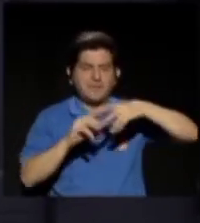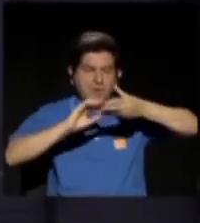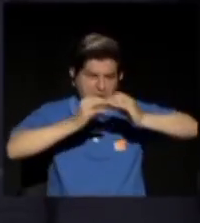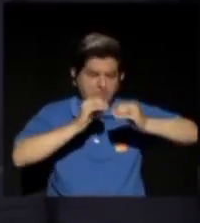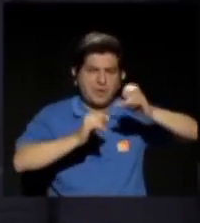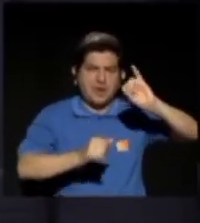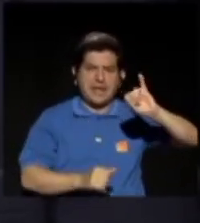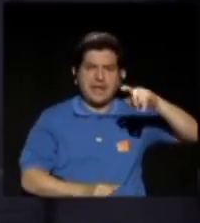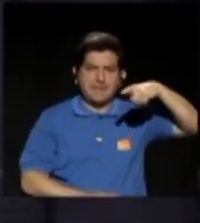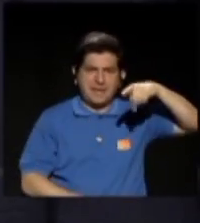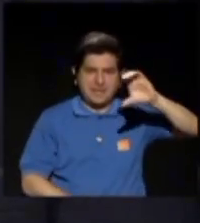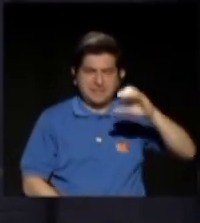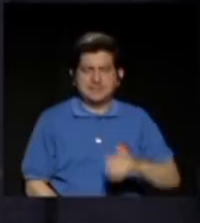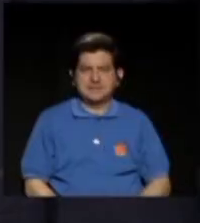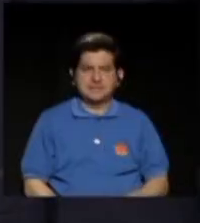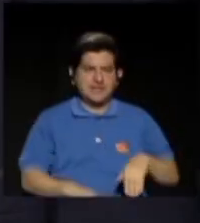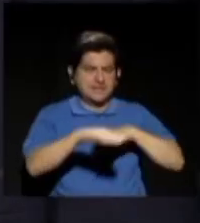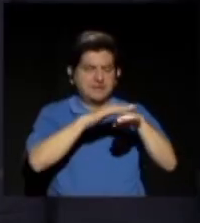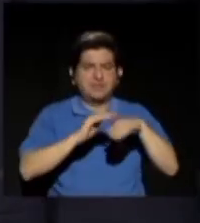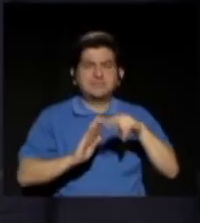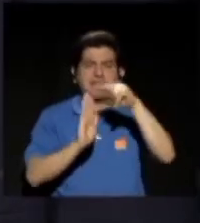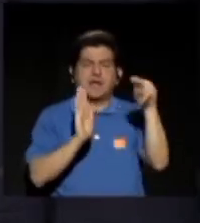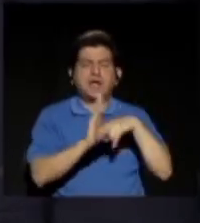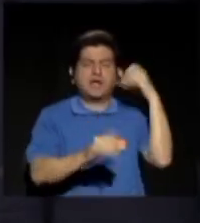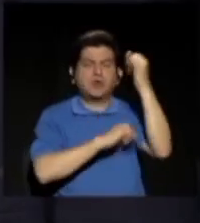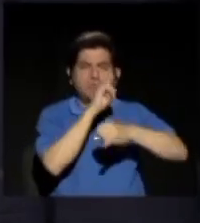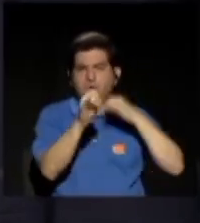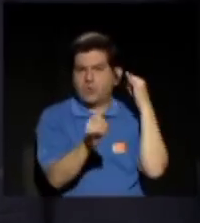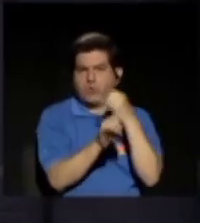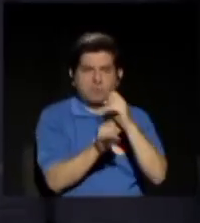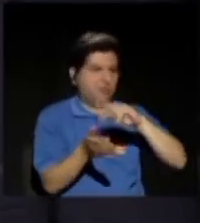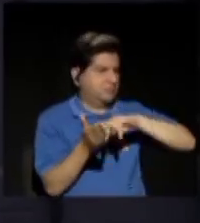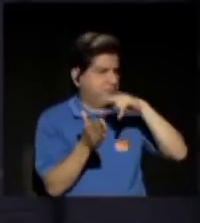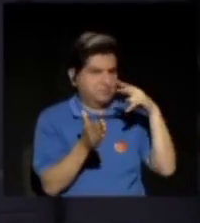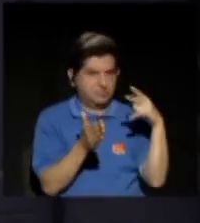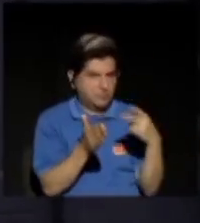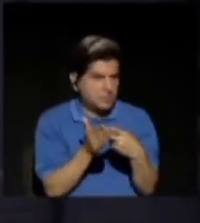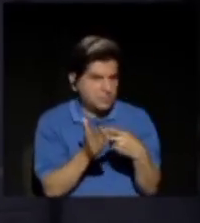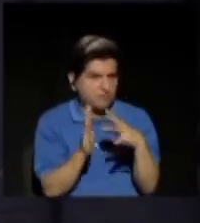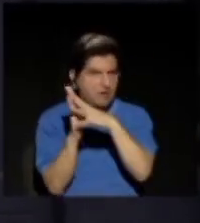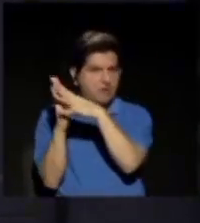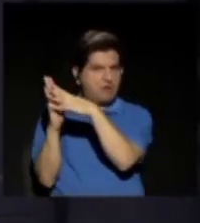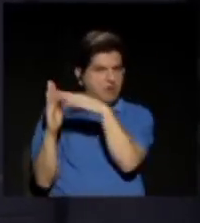del IPC está basado en estándares internacionales y eso no quiere decir que